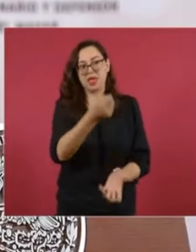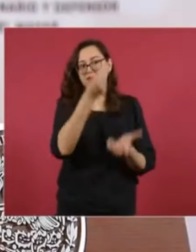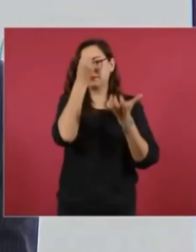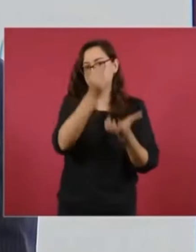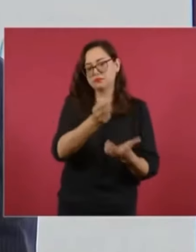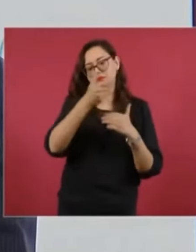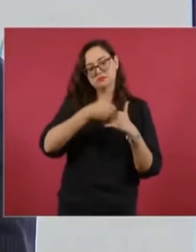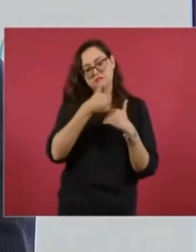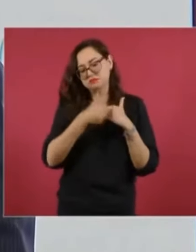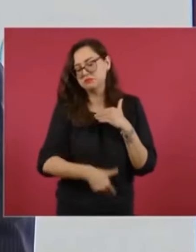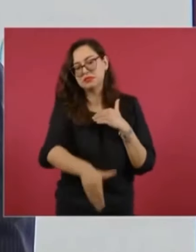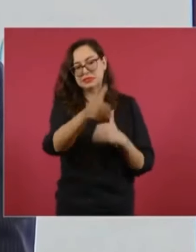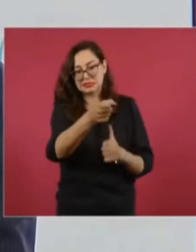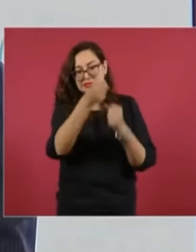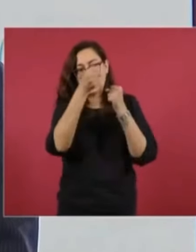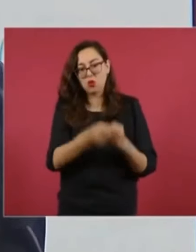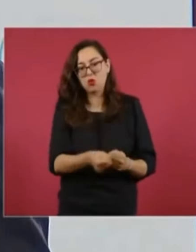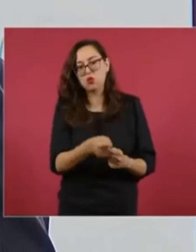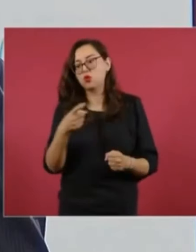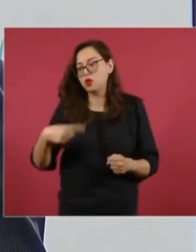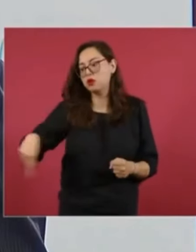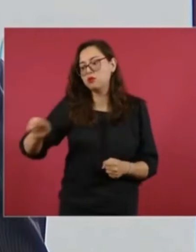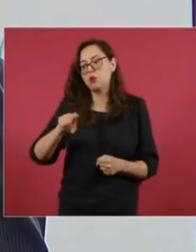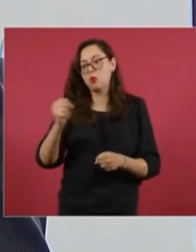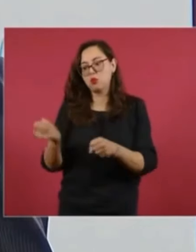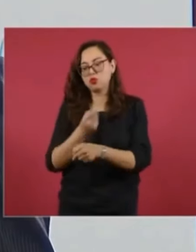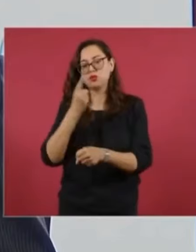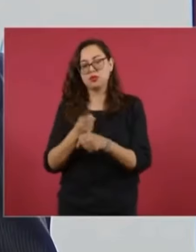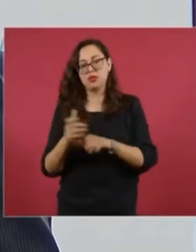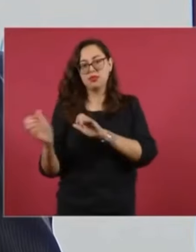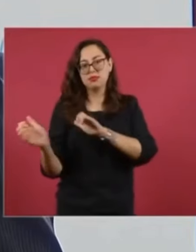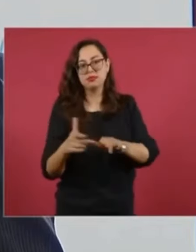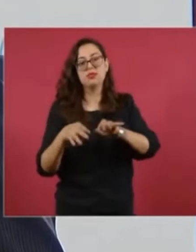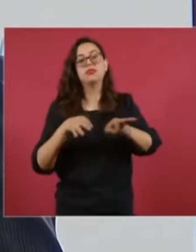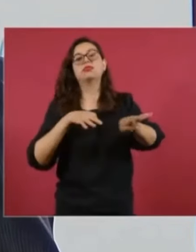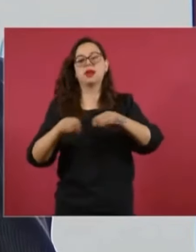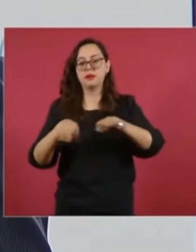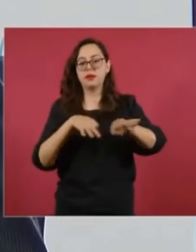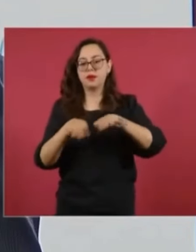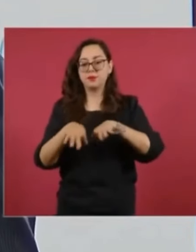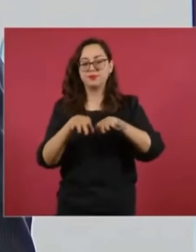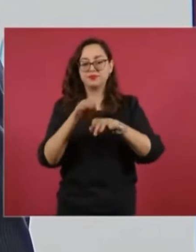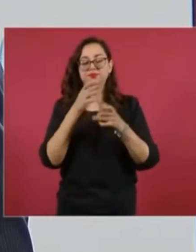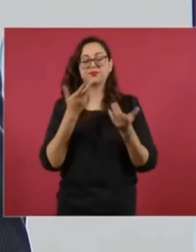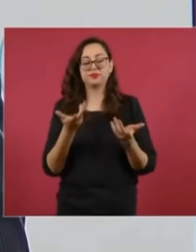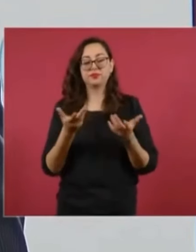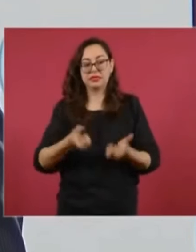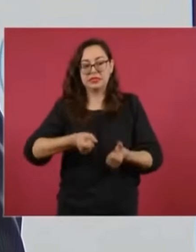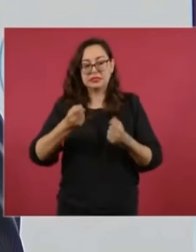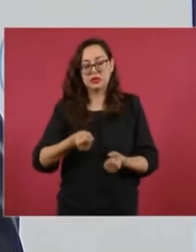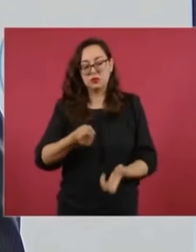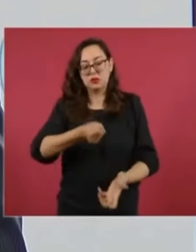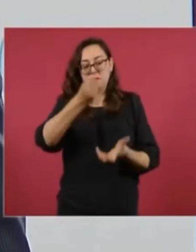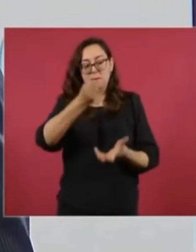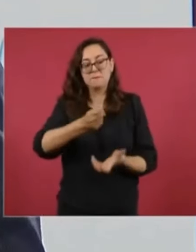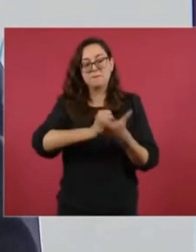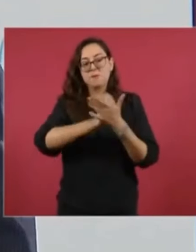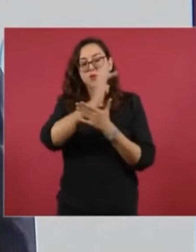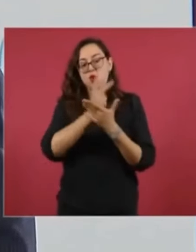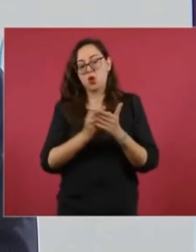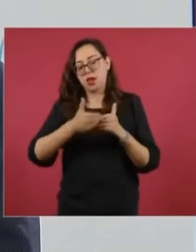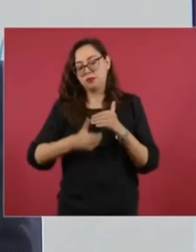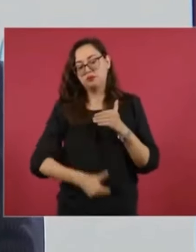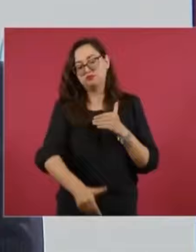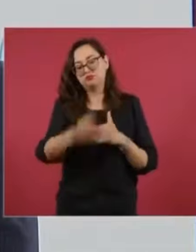puedan acceder así al trabajo y con ello también pues asegurar que pueda mantenerse Este programa para la